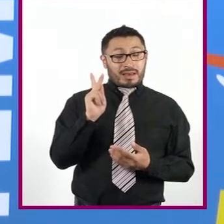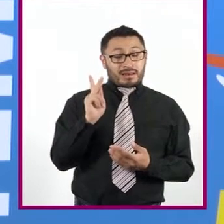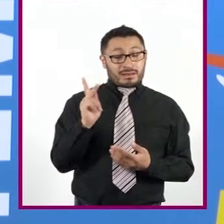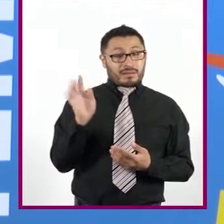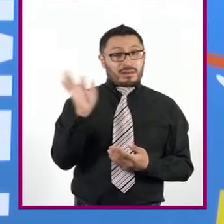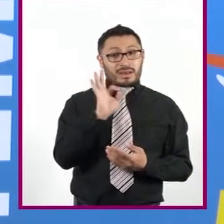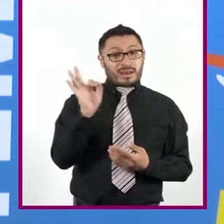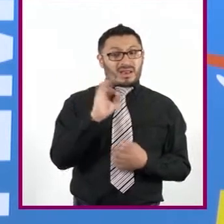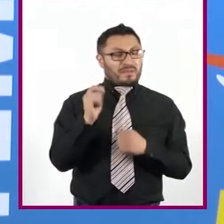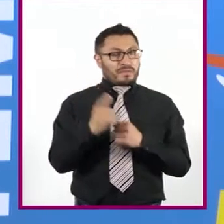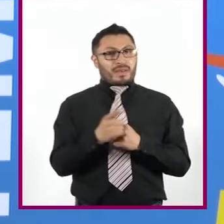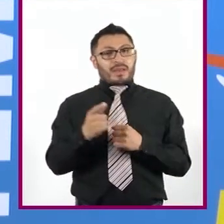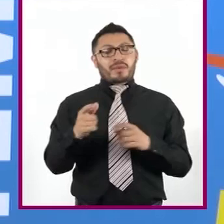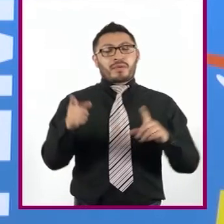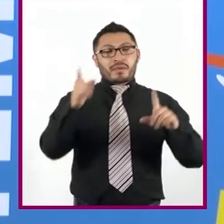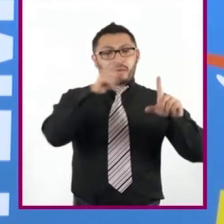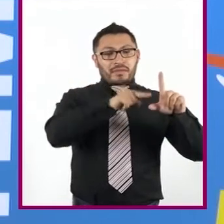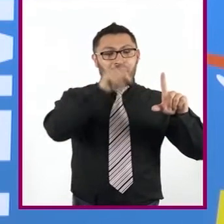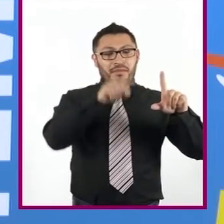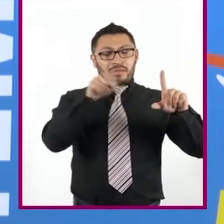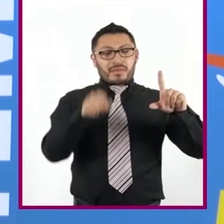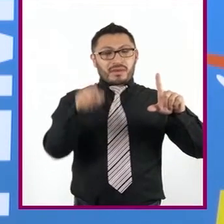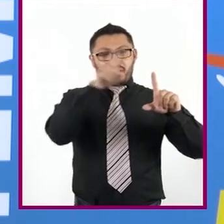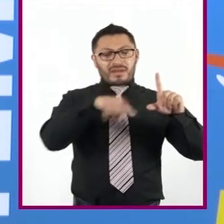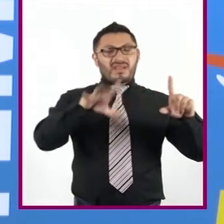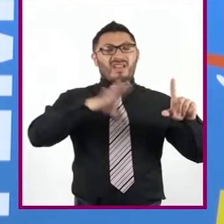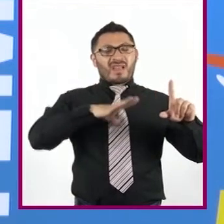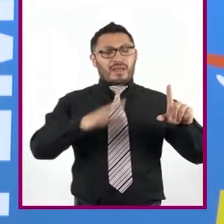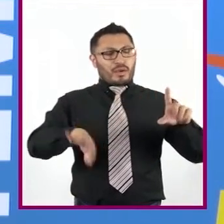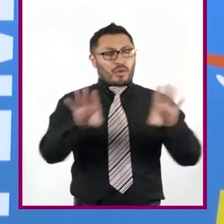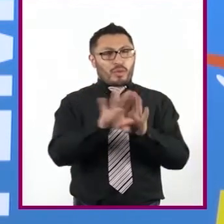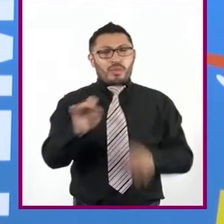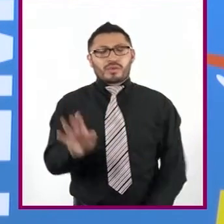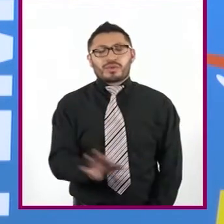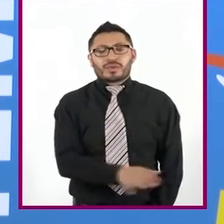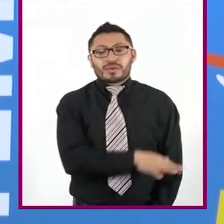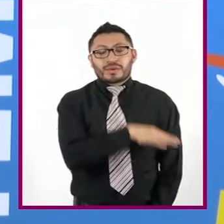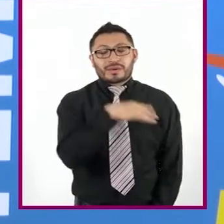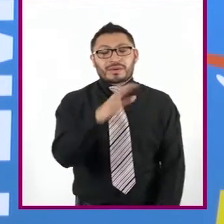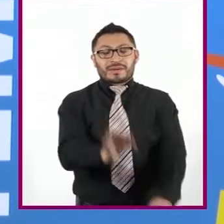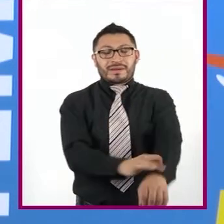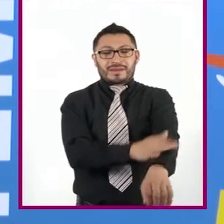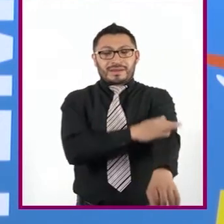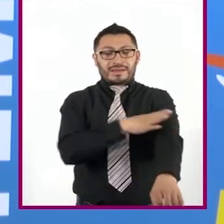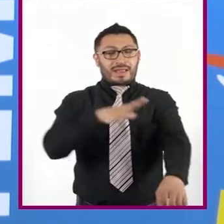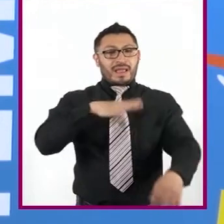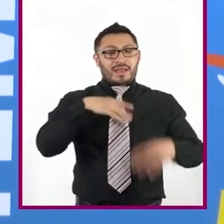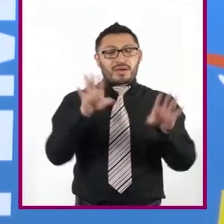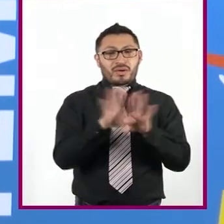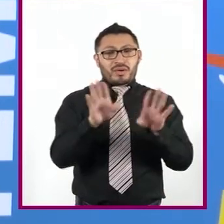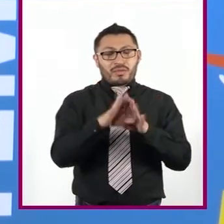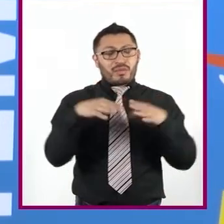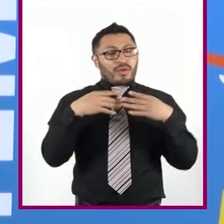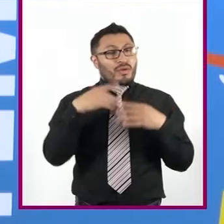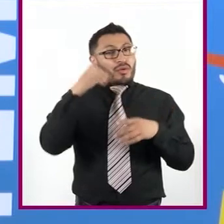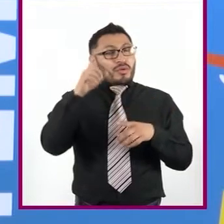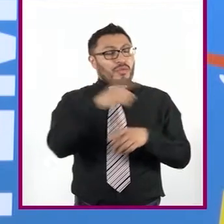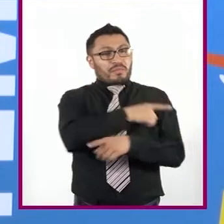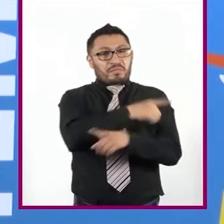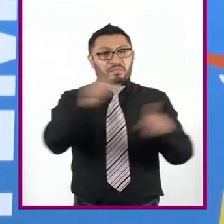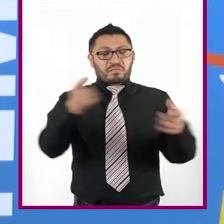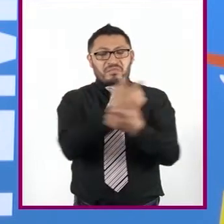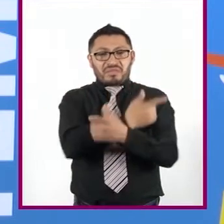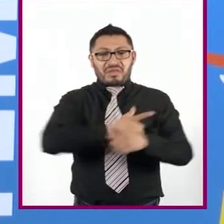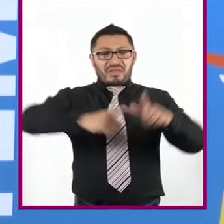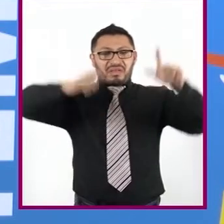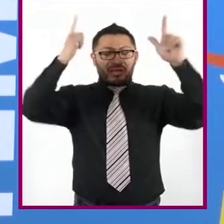si hay algo que las gráficas tienen que las vuelve tan fascinantes, es que quedan abiertas a la interpretación.